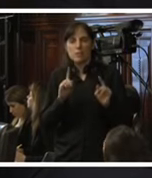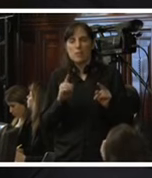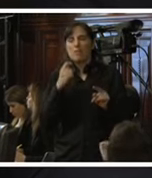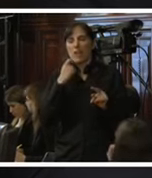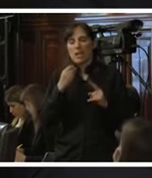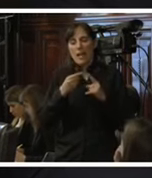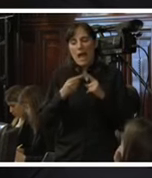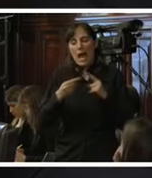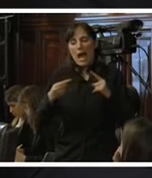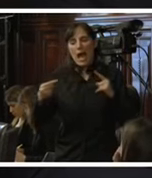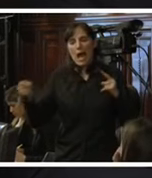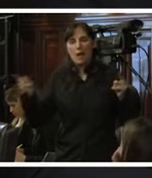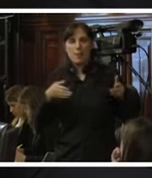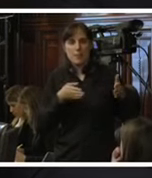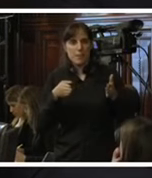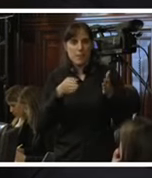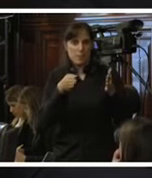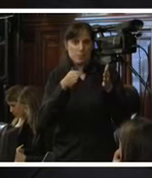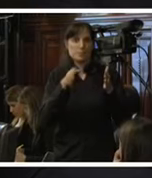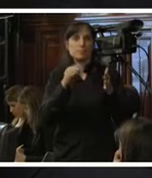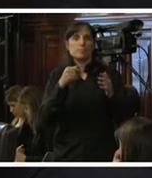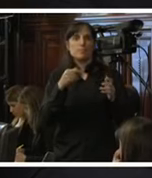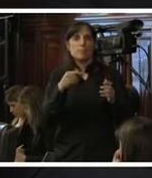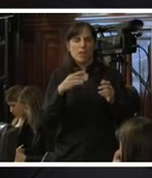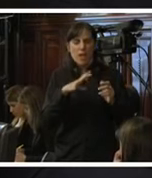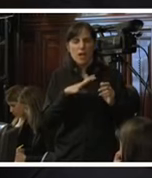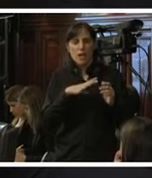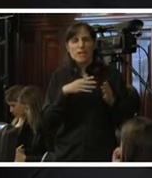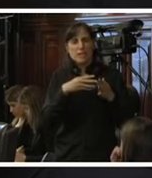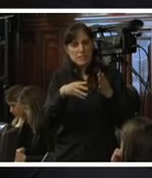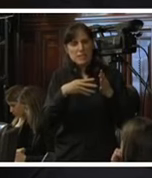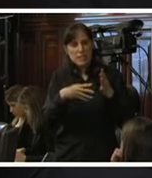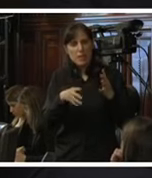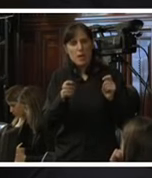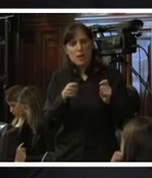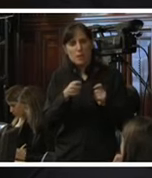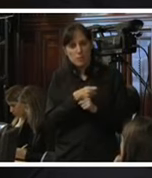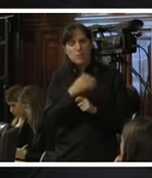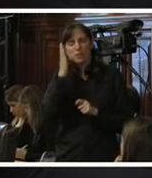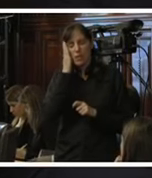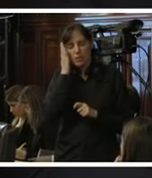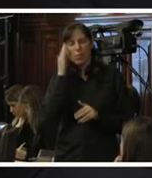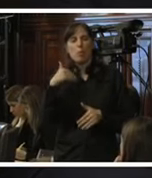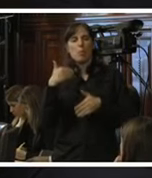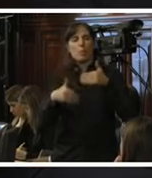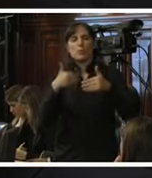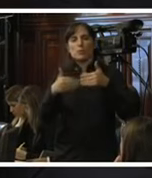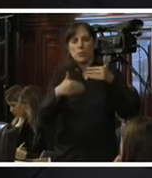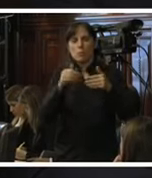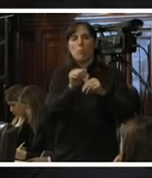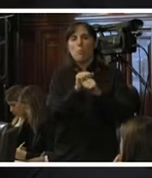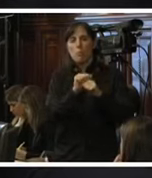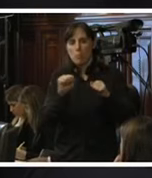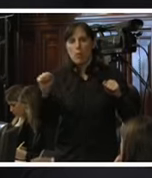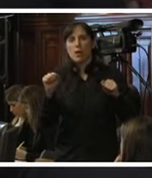largo trecho. En los esquemas de reforma nosotros creemos que este proceso de desideologización es posible medir